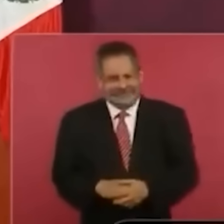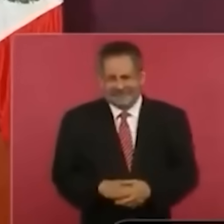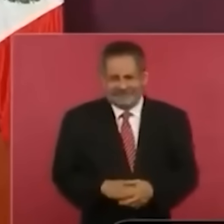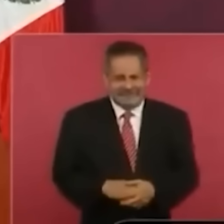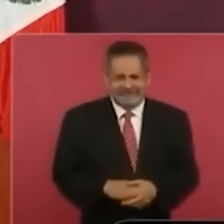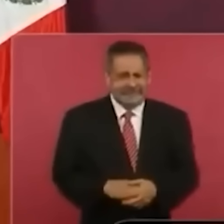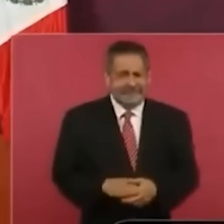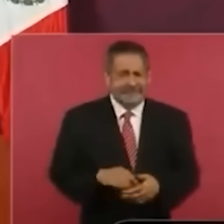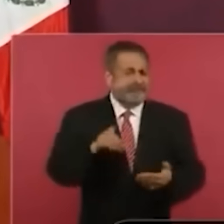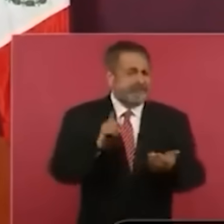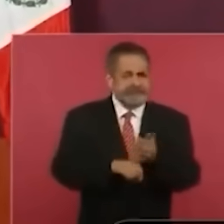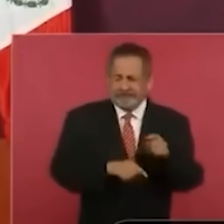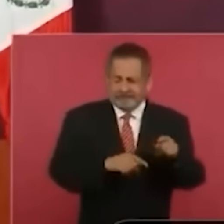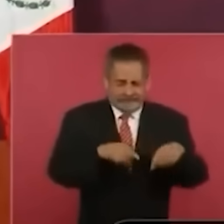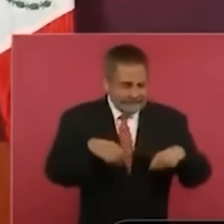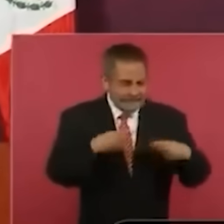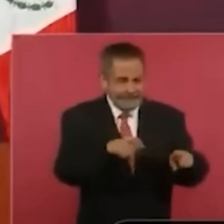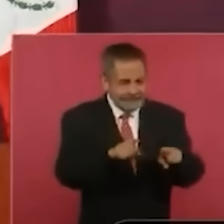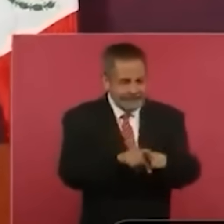legislativo